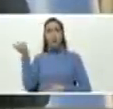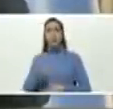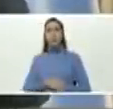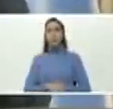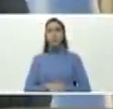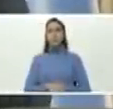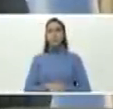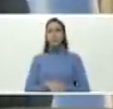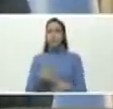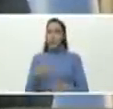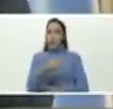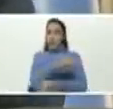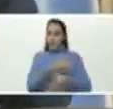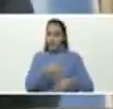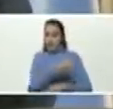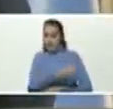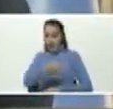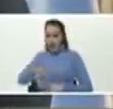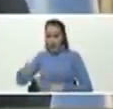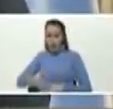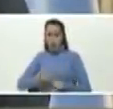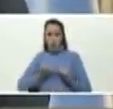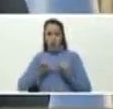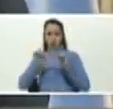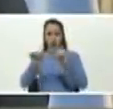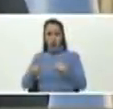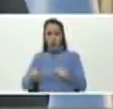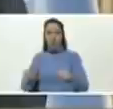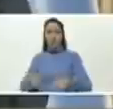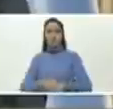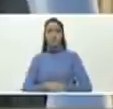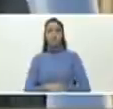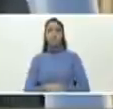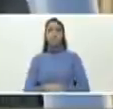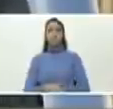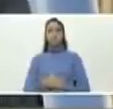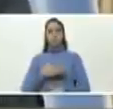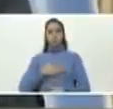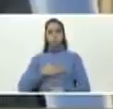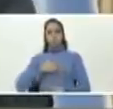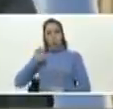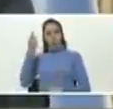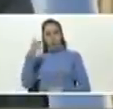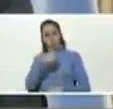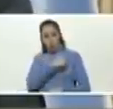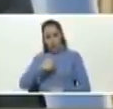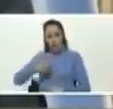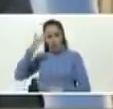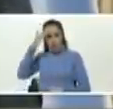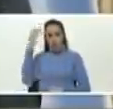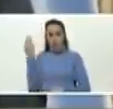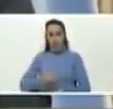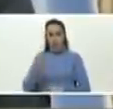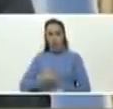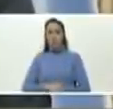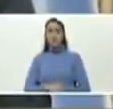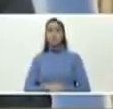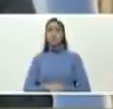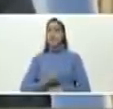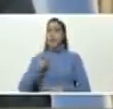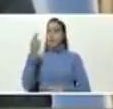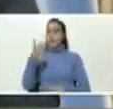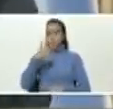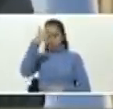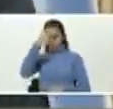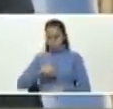a perfeccionarse, a avanzar. Soy el primero que quiero saber la verdad. Soy el primero